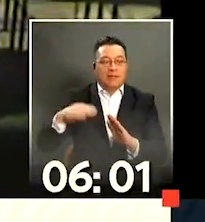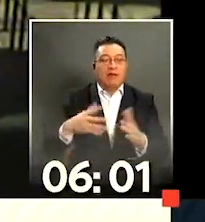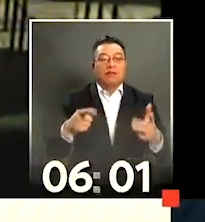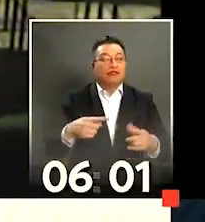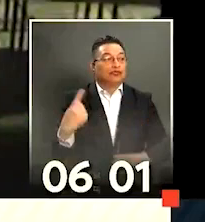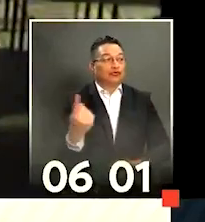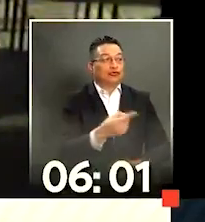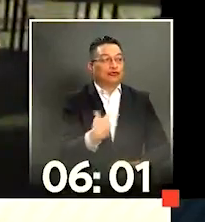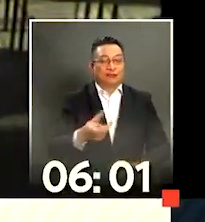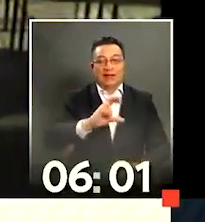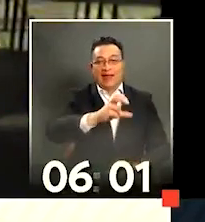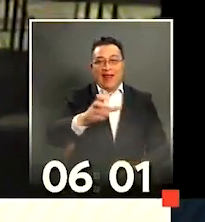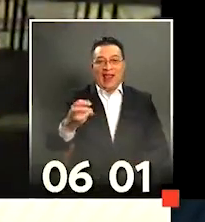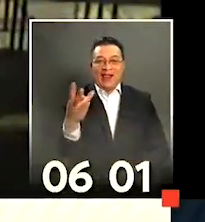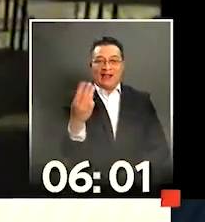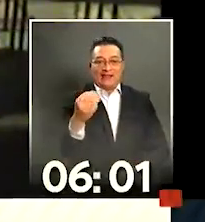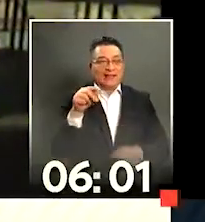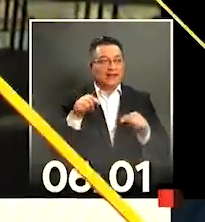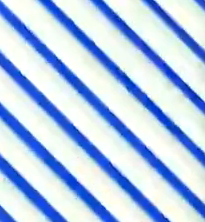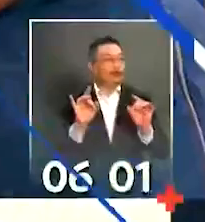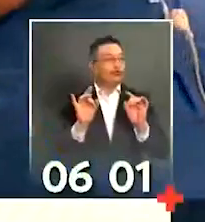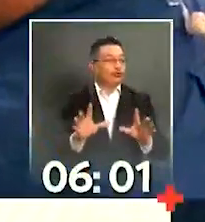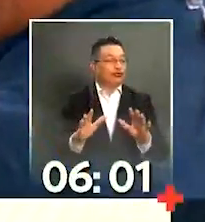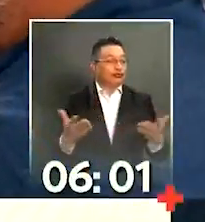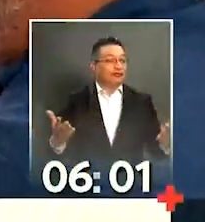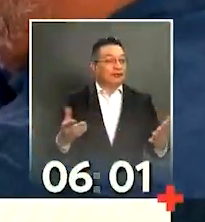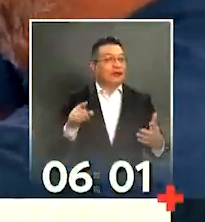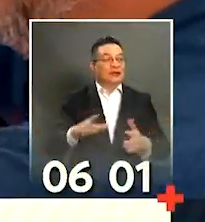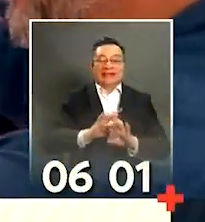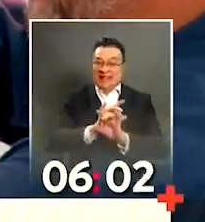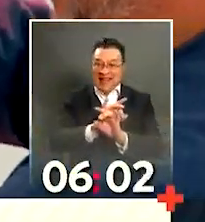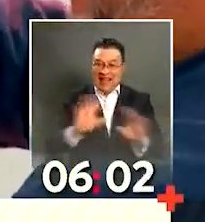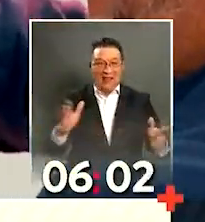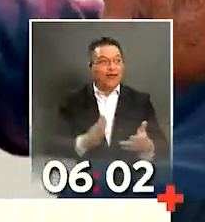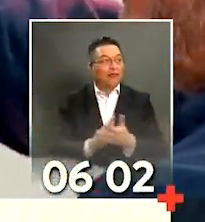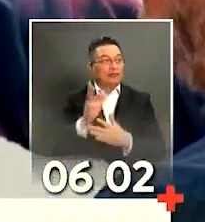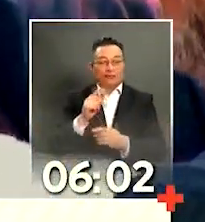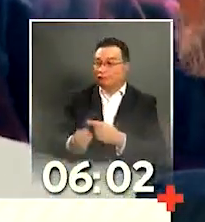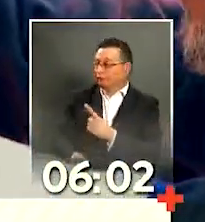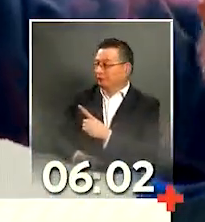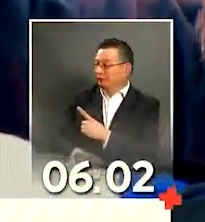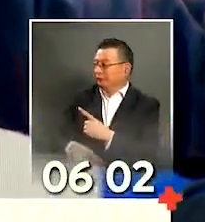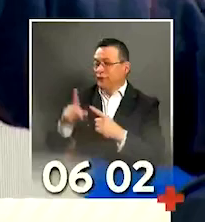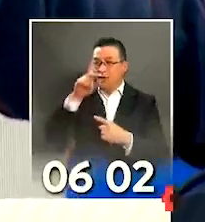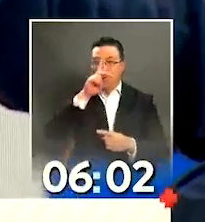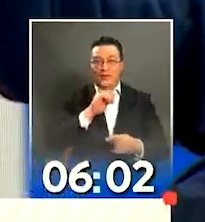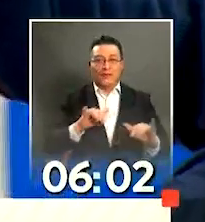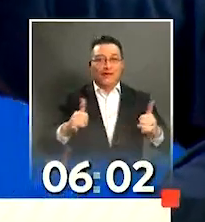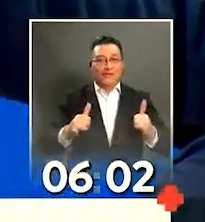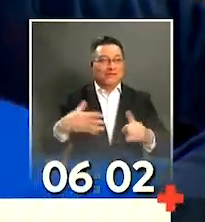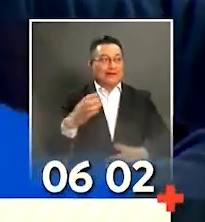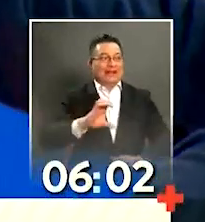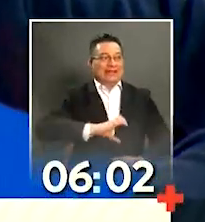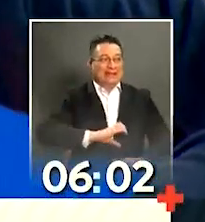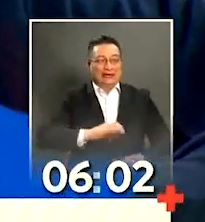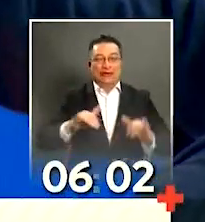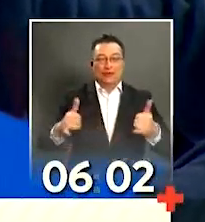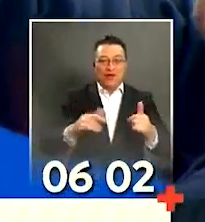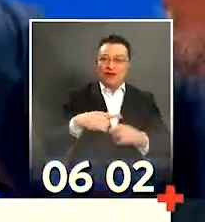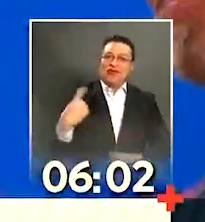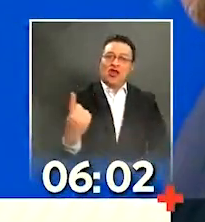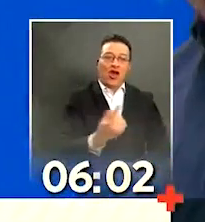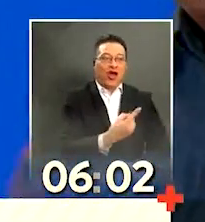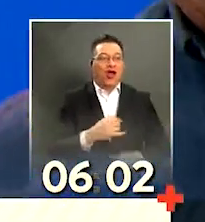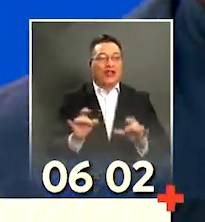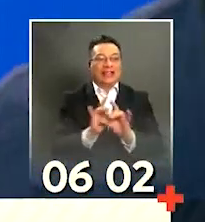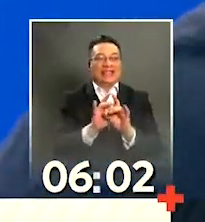Canal 13, así más o menos, ¿verdad? ¿Ah? Como barrabases, listo, el entrenador, el técnico, el ayudante, todos los jugadores ya están desplegados en la